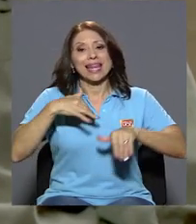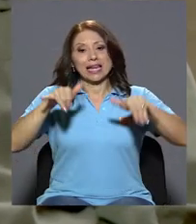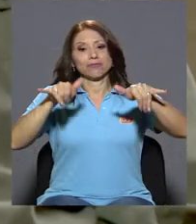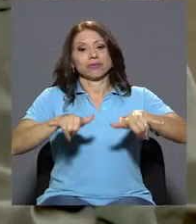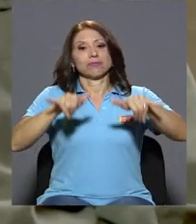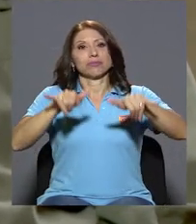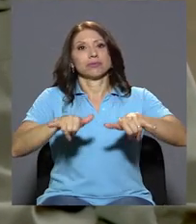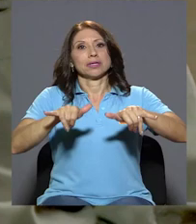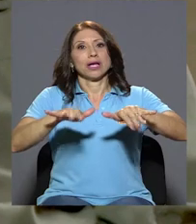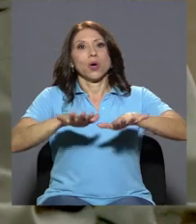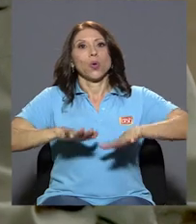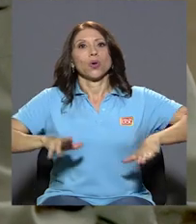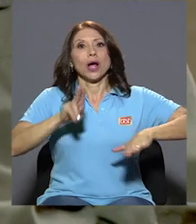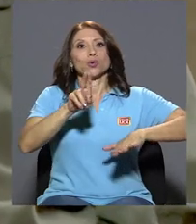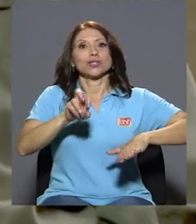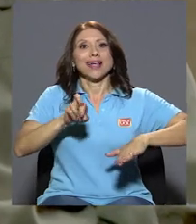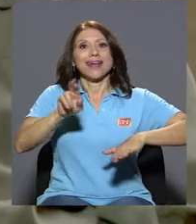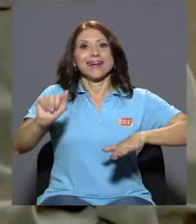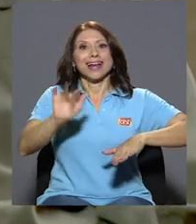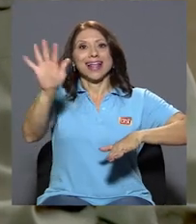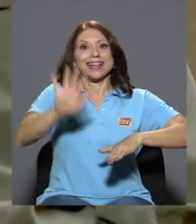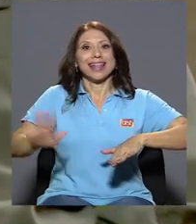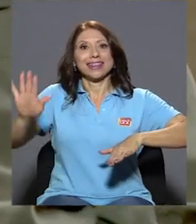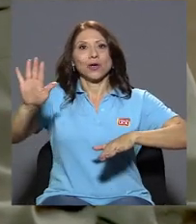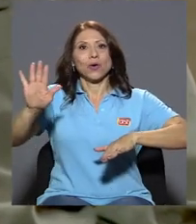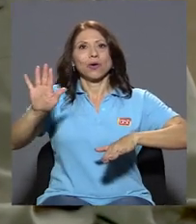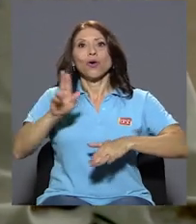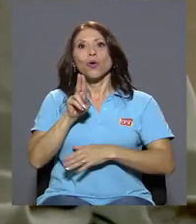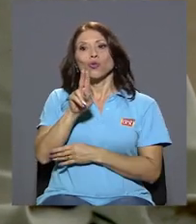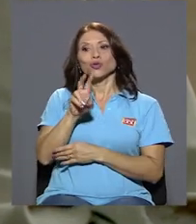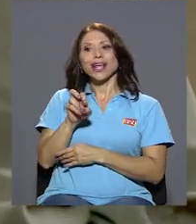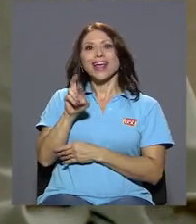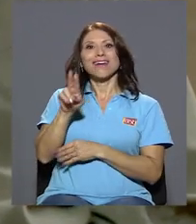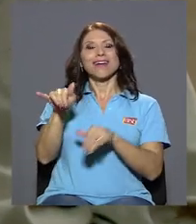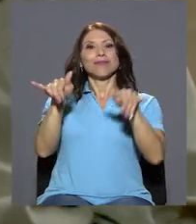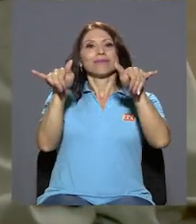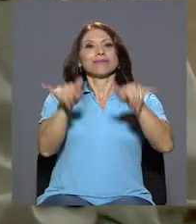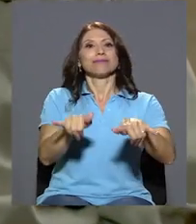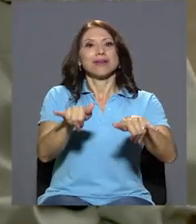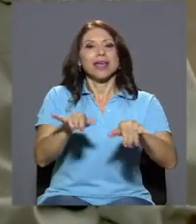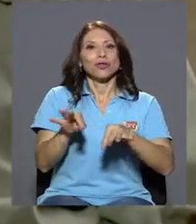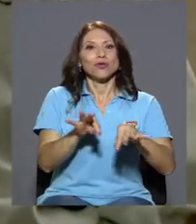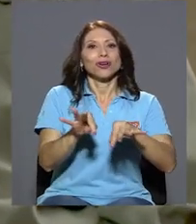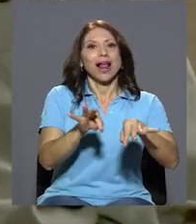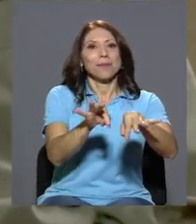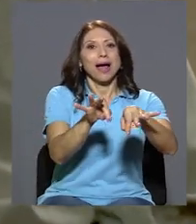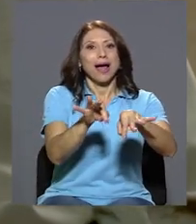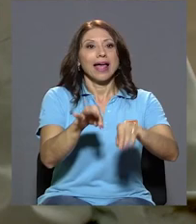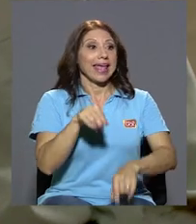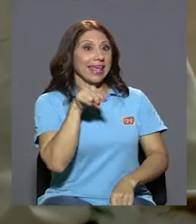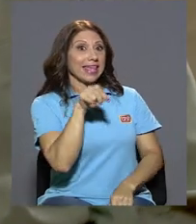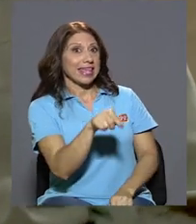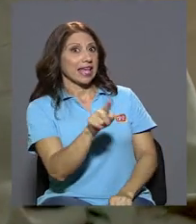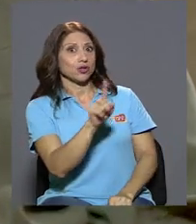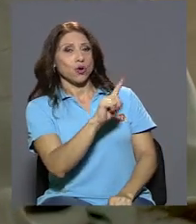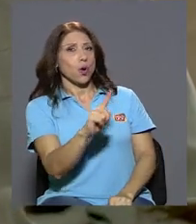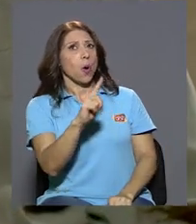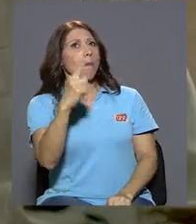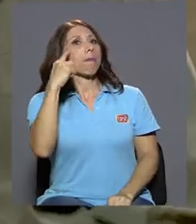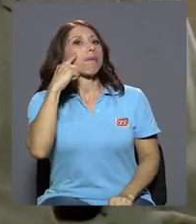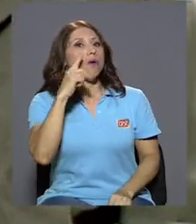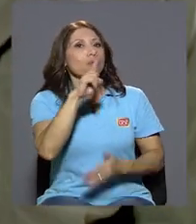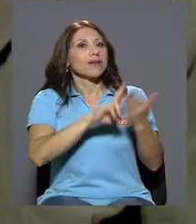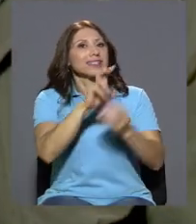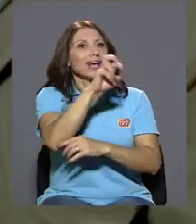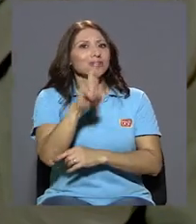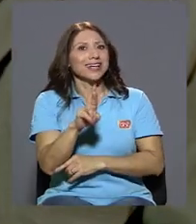del atlántico la universidad de costa rica lo puse en turrialba y eso no era cosa de la universidade costa rica